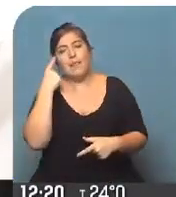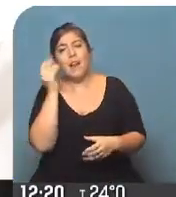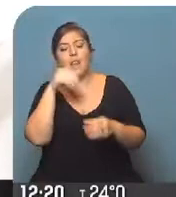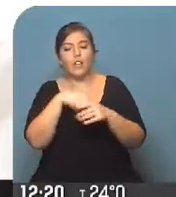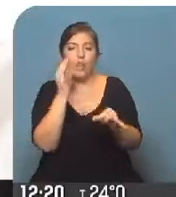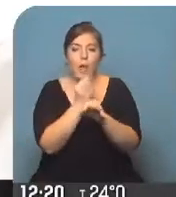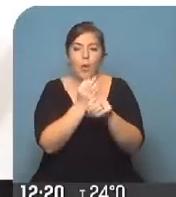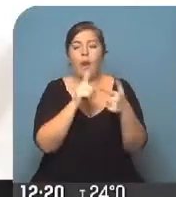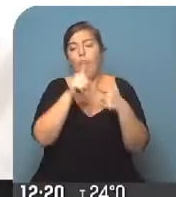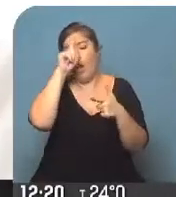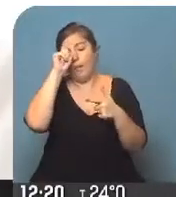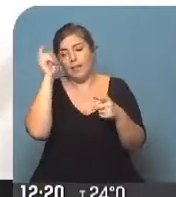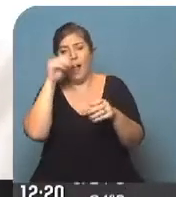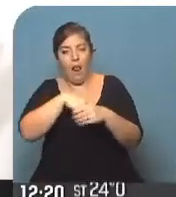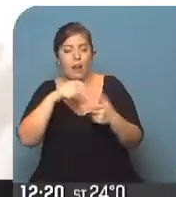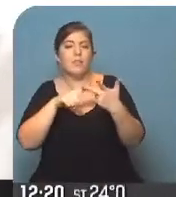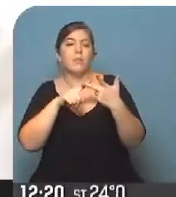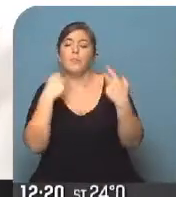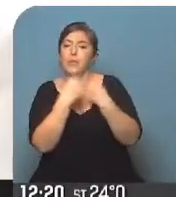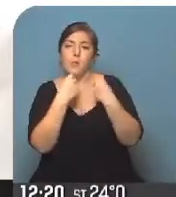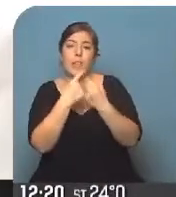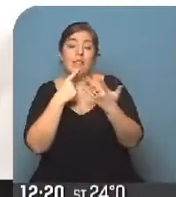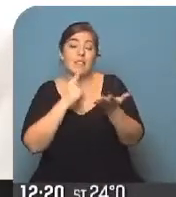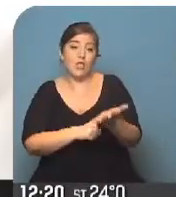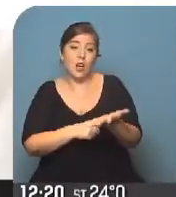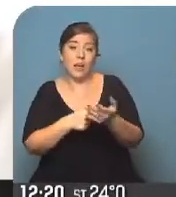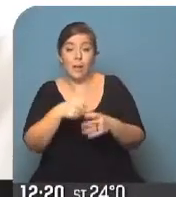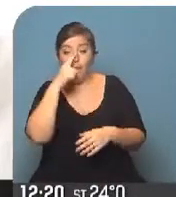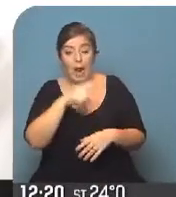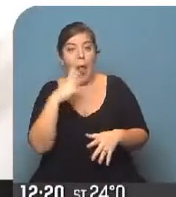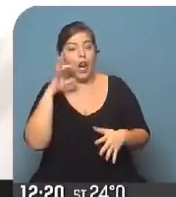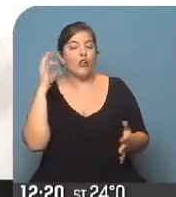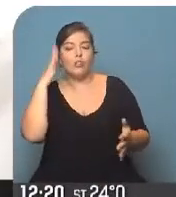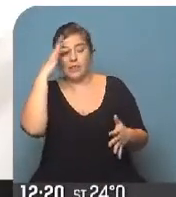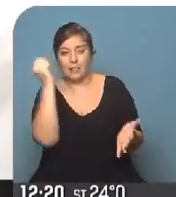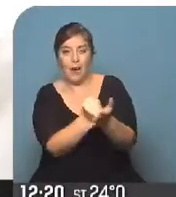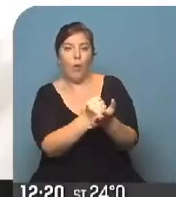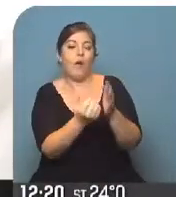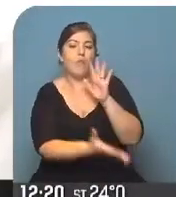en los hospitales, un montón de medidas que para no derivar en algo tan traumático como es la separación del núcleo familiar.